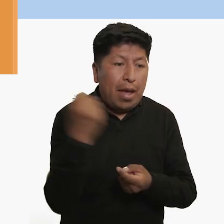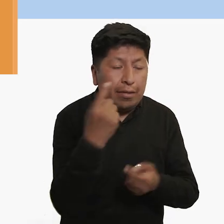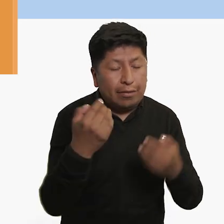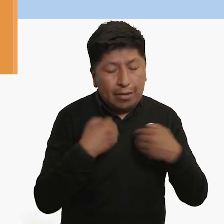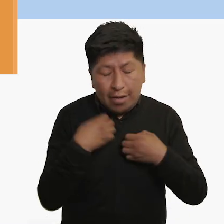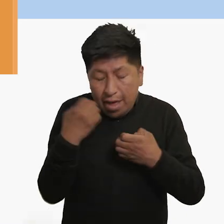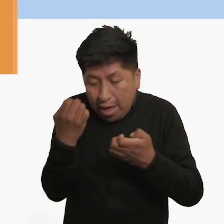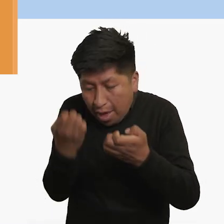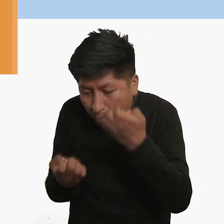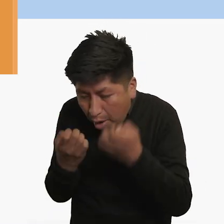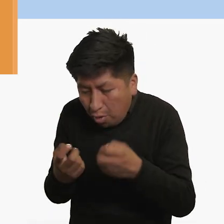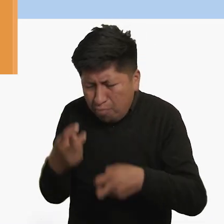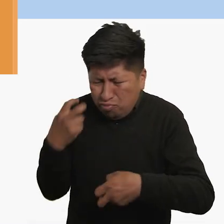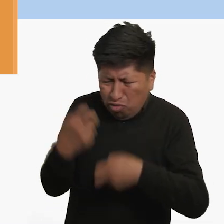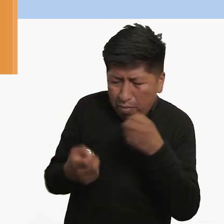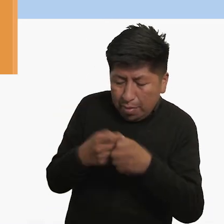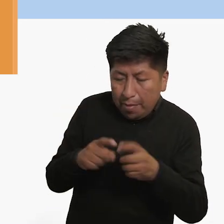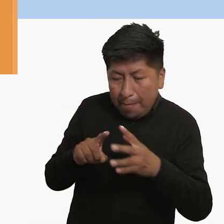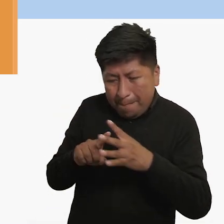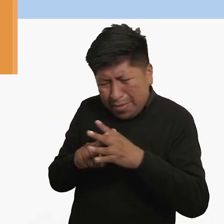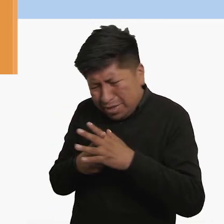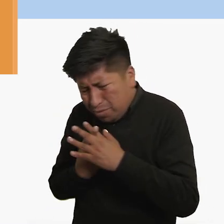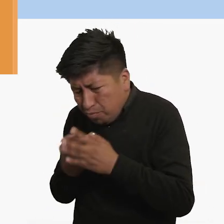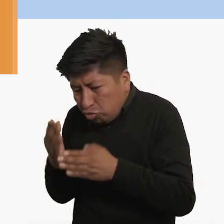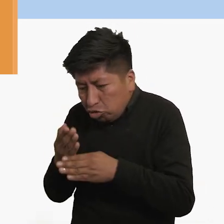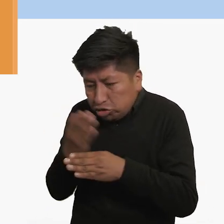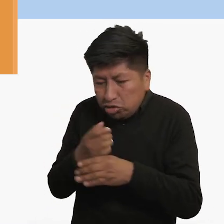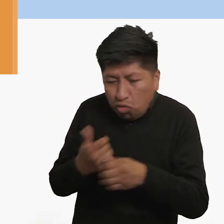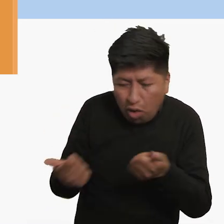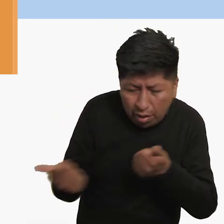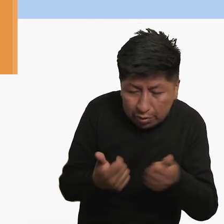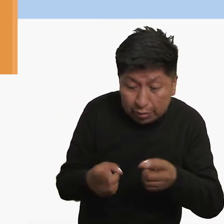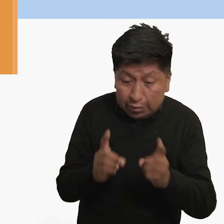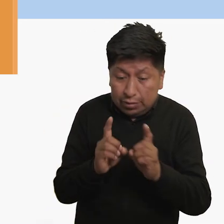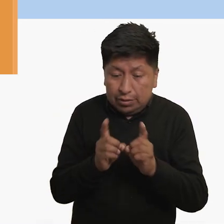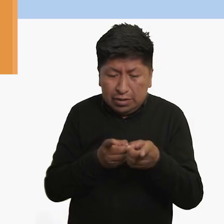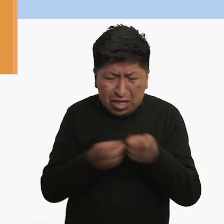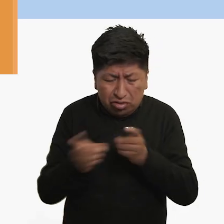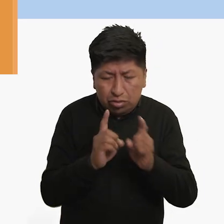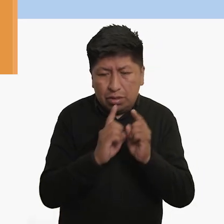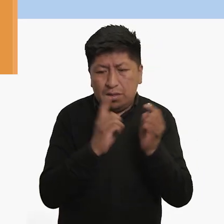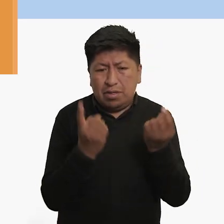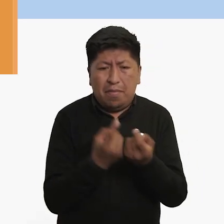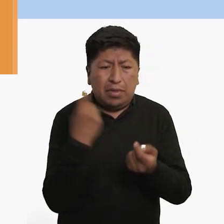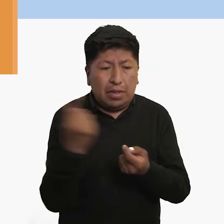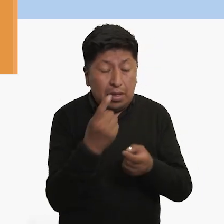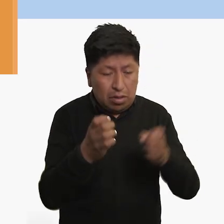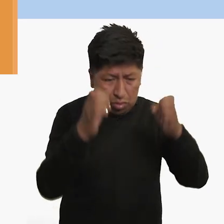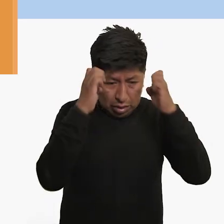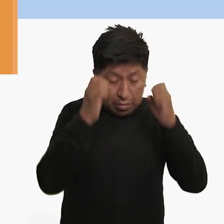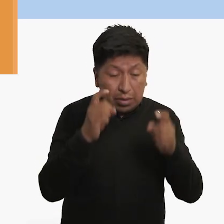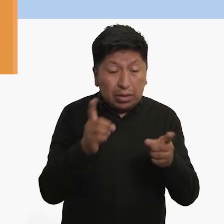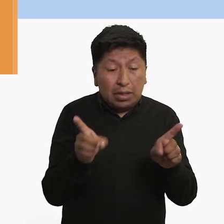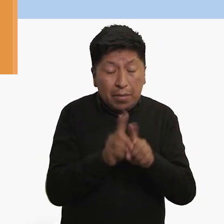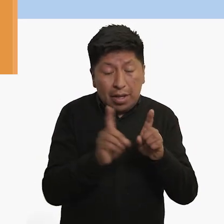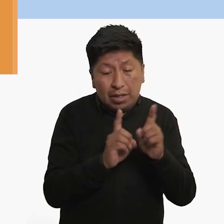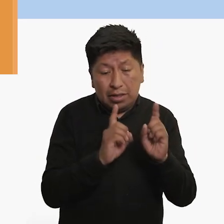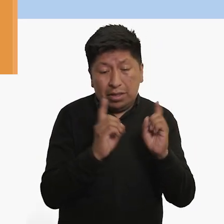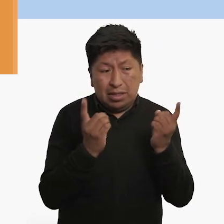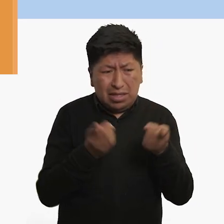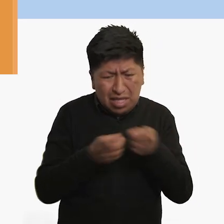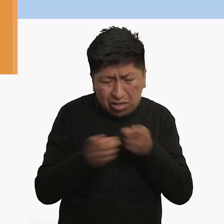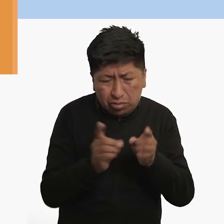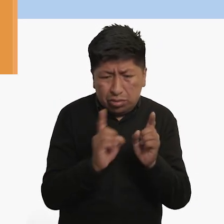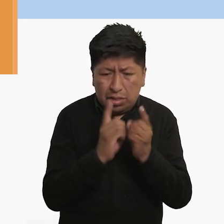deberá evaluar el caso para instruir el inicio del proceso administrativo en la Dirección Distrital Educativa. Además, la Dirección Departamental